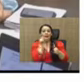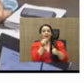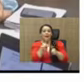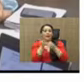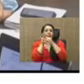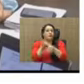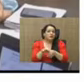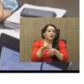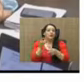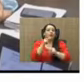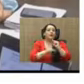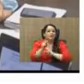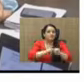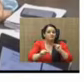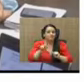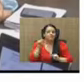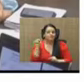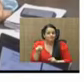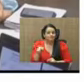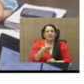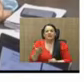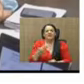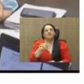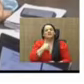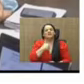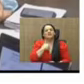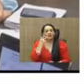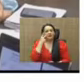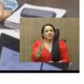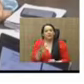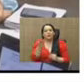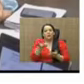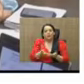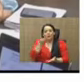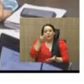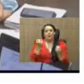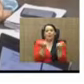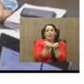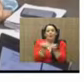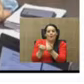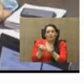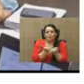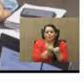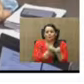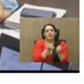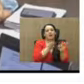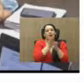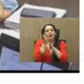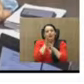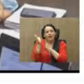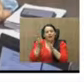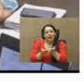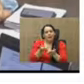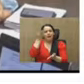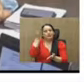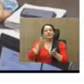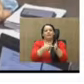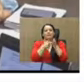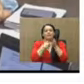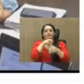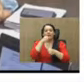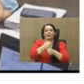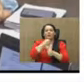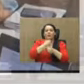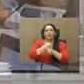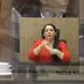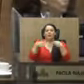esa negociación tiene que ver con aumentar los cupos en carreras de alta demanda laboral y darle prioridad.